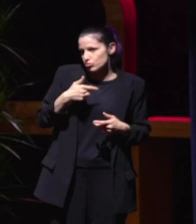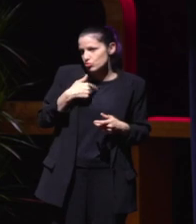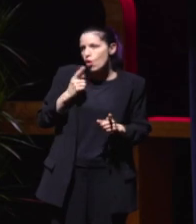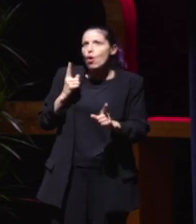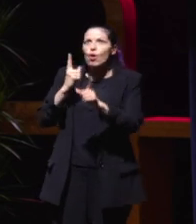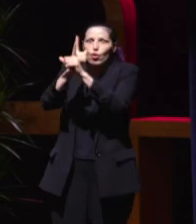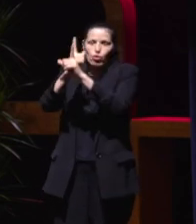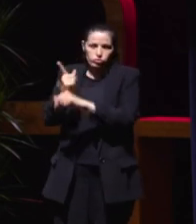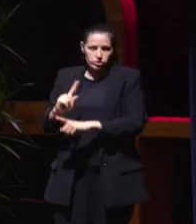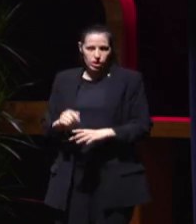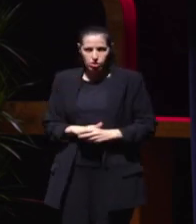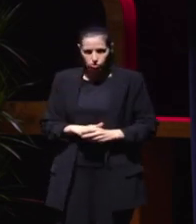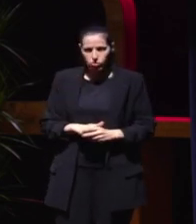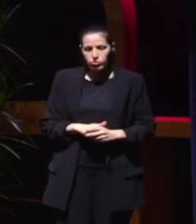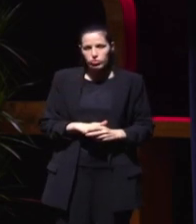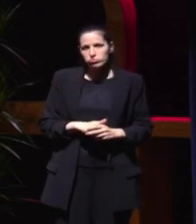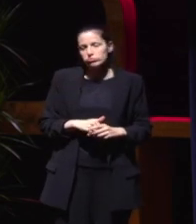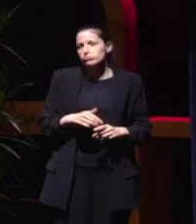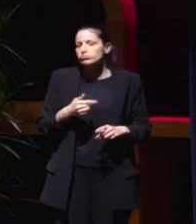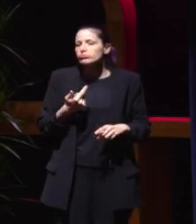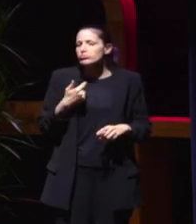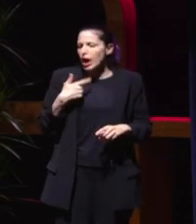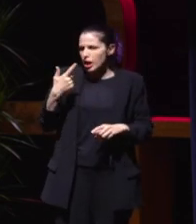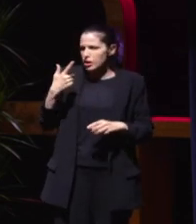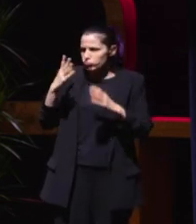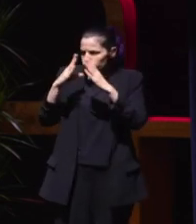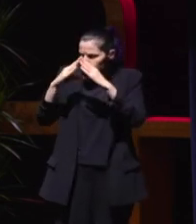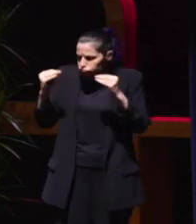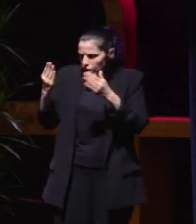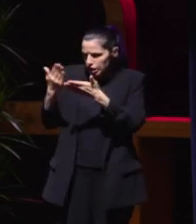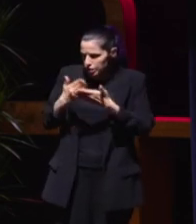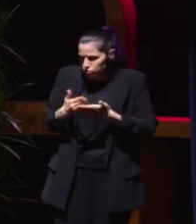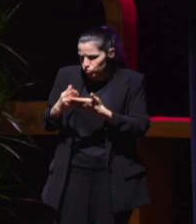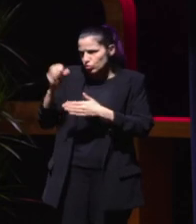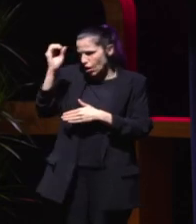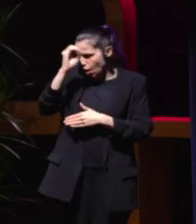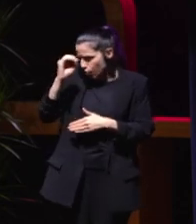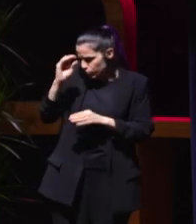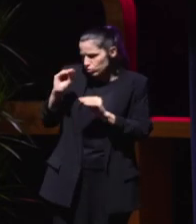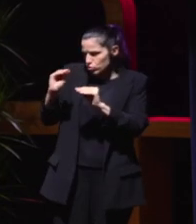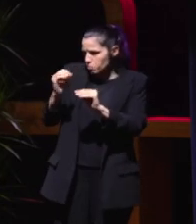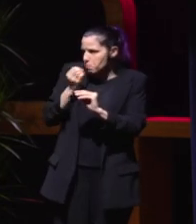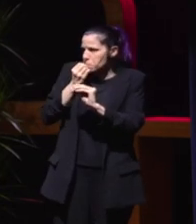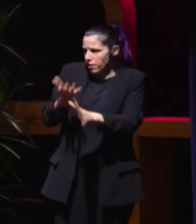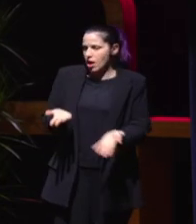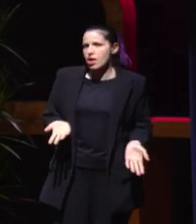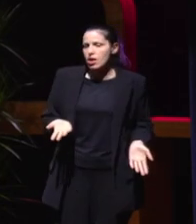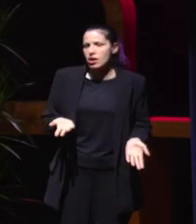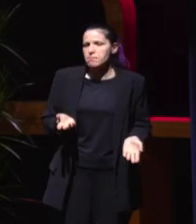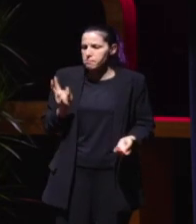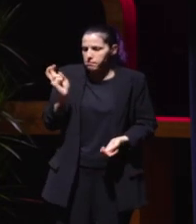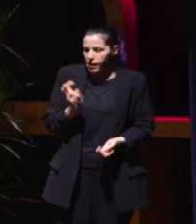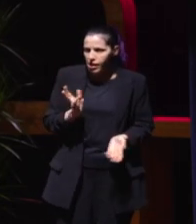es legítimo que haya hecho una carrera él ha vendido su opinión y es más es lícito que lo haya hecho para mí